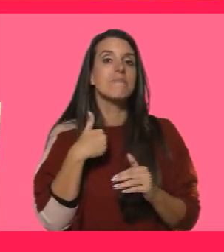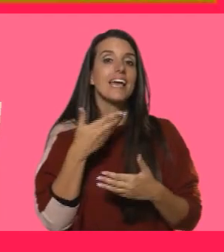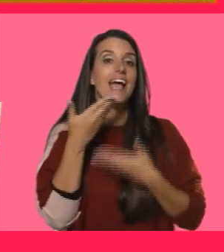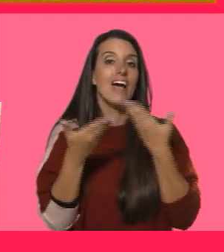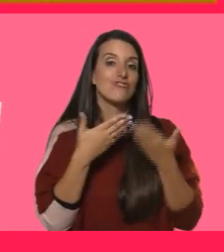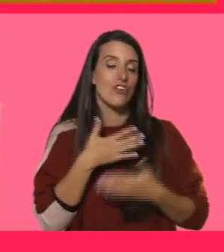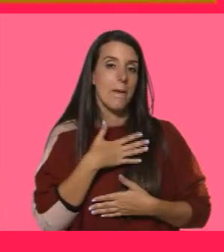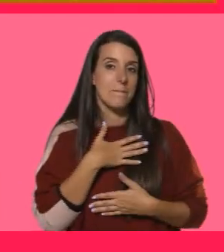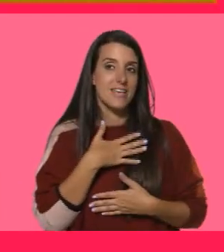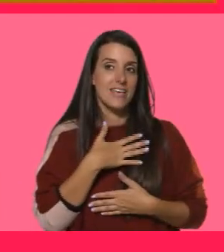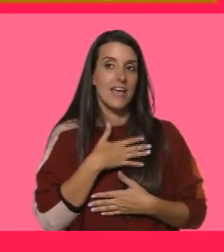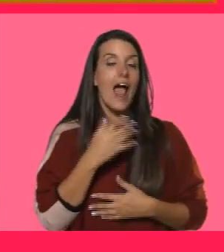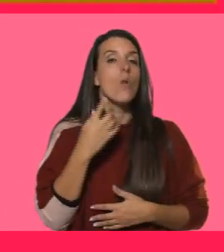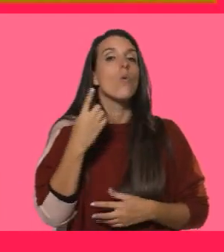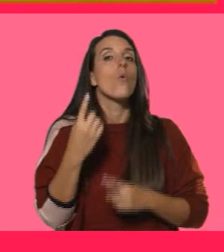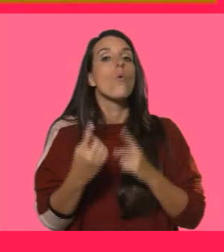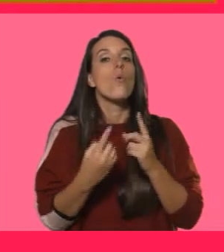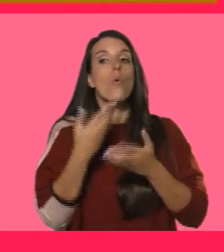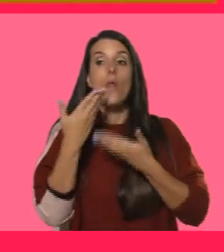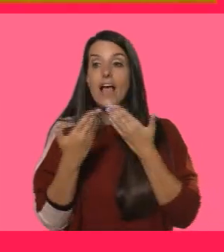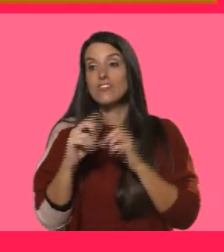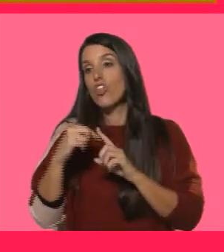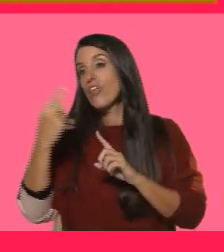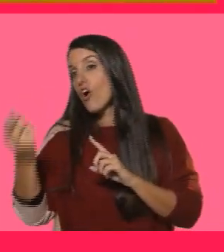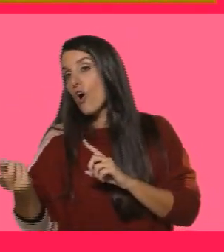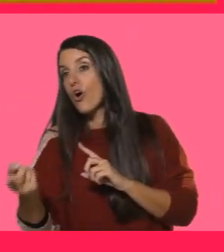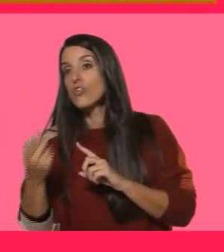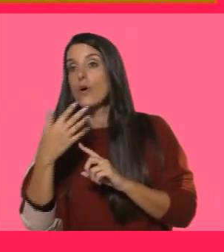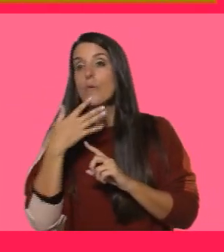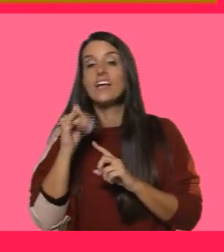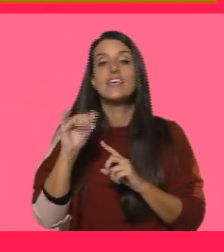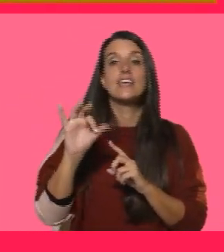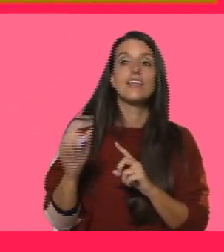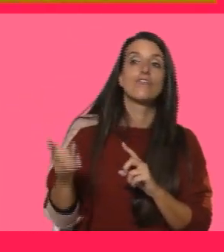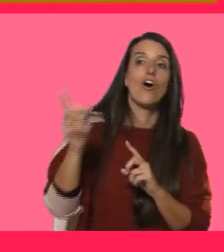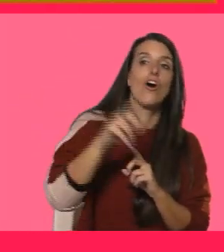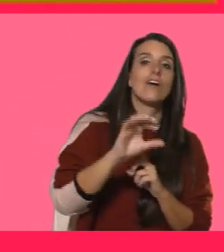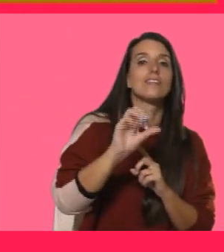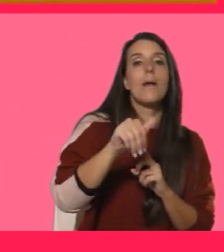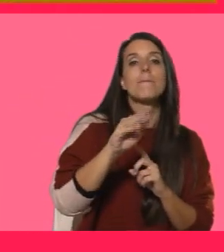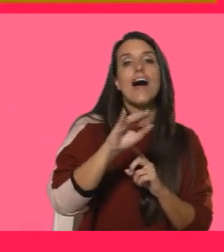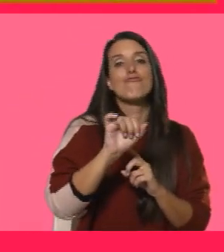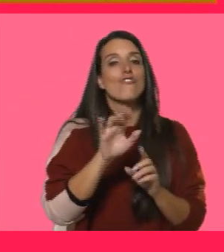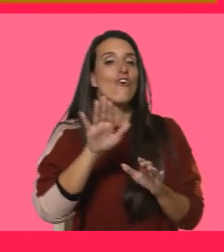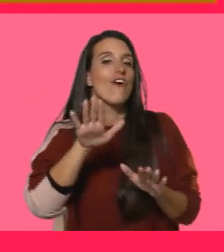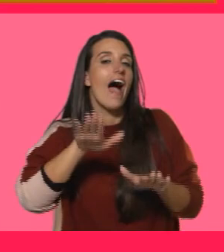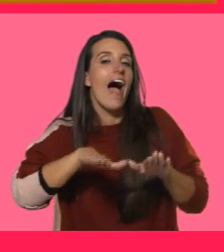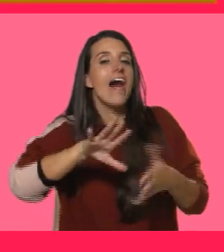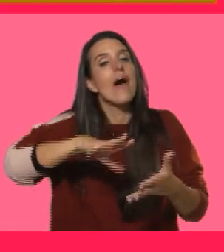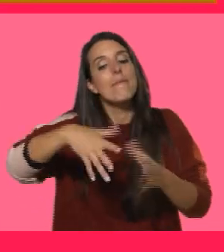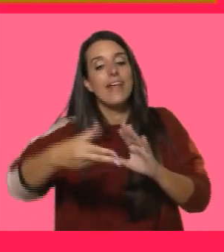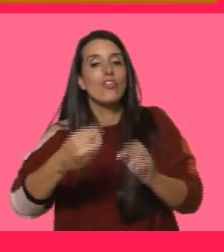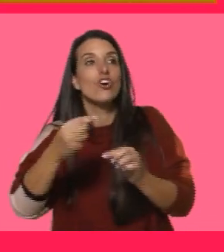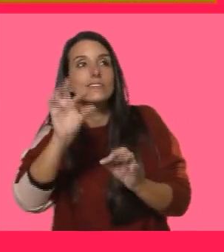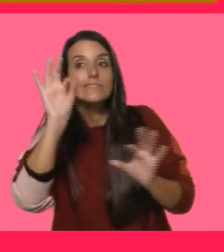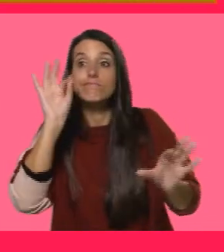canciones, las canciones que hago yo, y algún tema que no es mío, tipo uno de Osiris o uno de Sampaio, yo qué sé. Voy viendo de agarrar alguna cosa